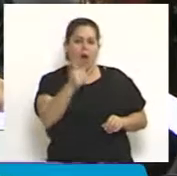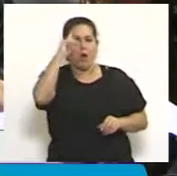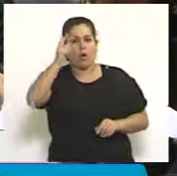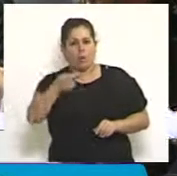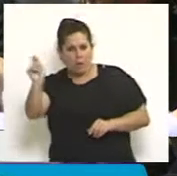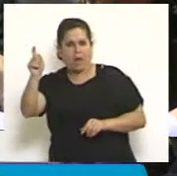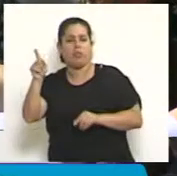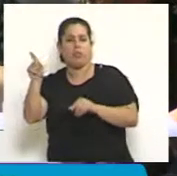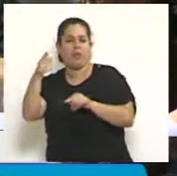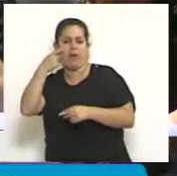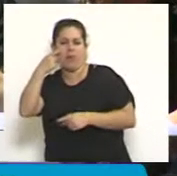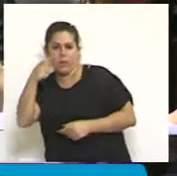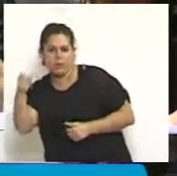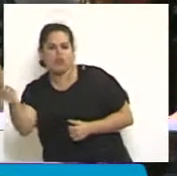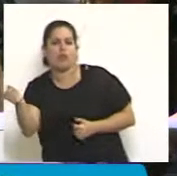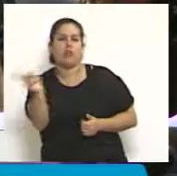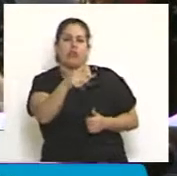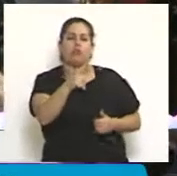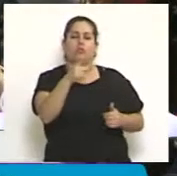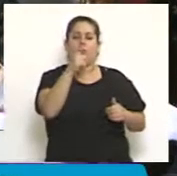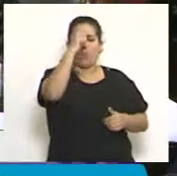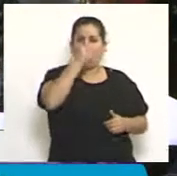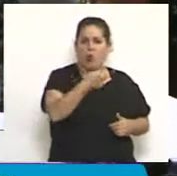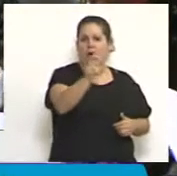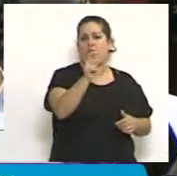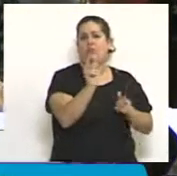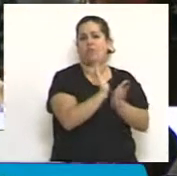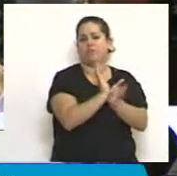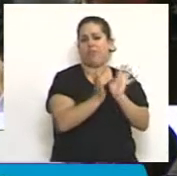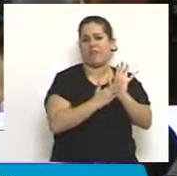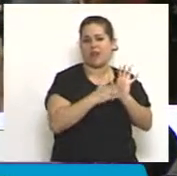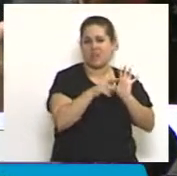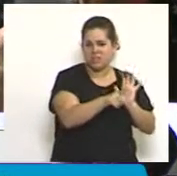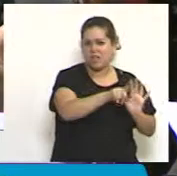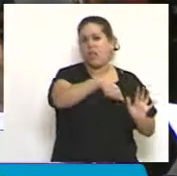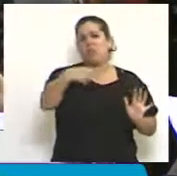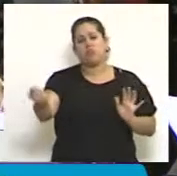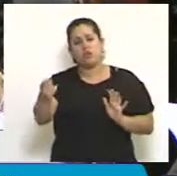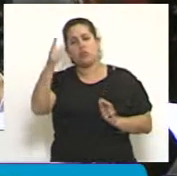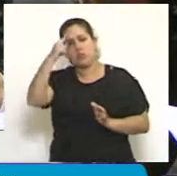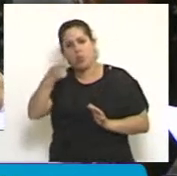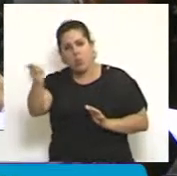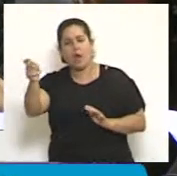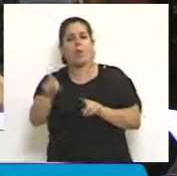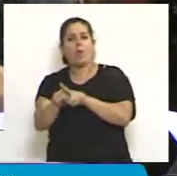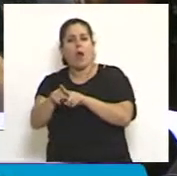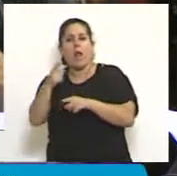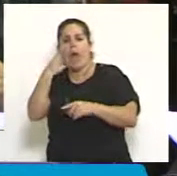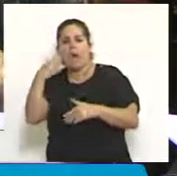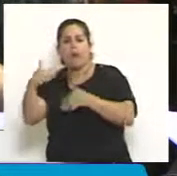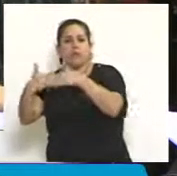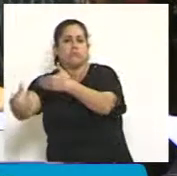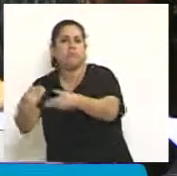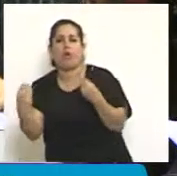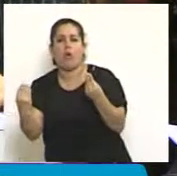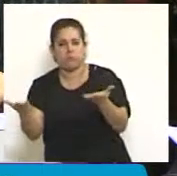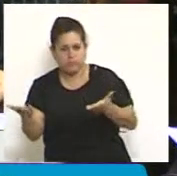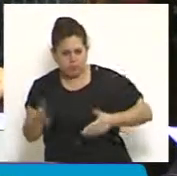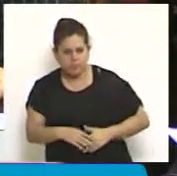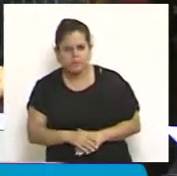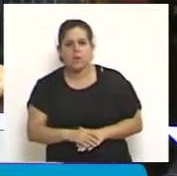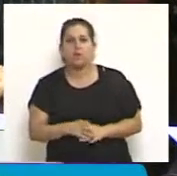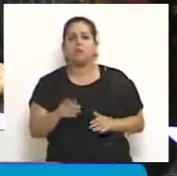ese distrito respecto de su función de ejecución. La Cámara Federal de Apelaciones en lo penal económico